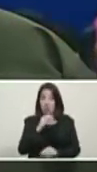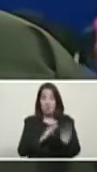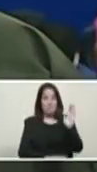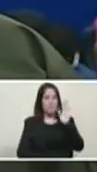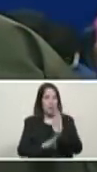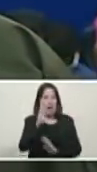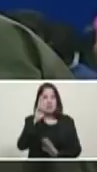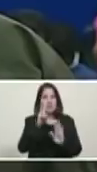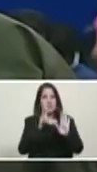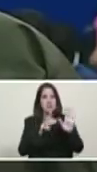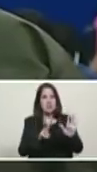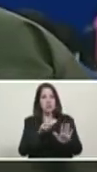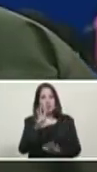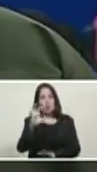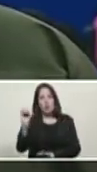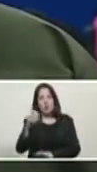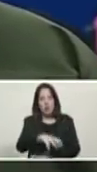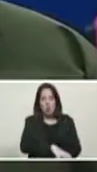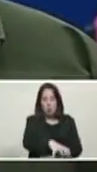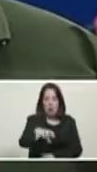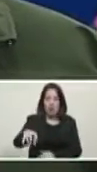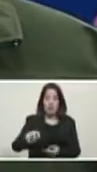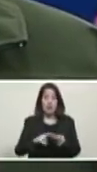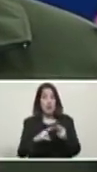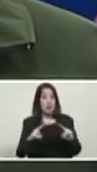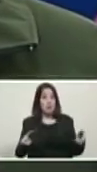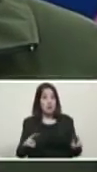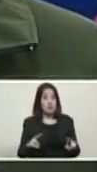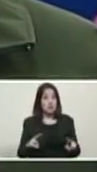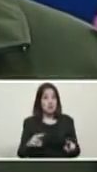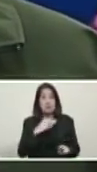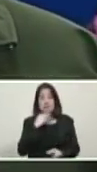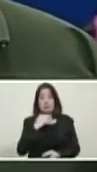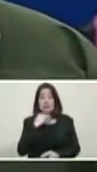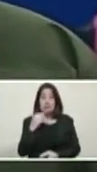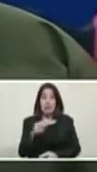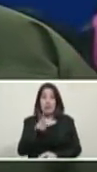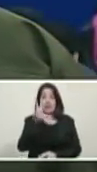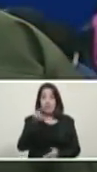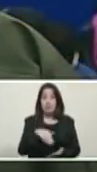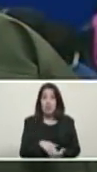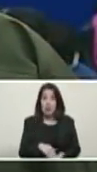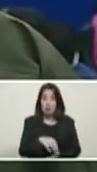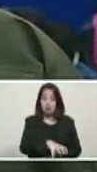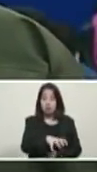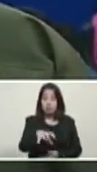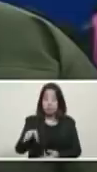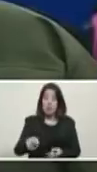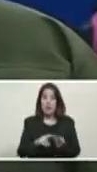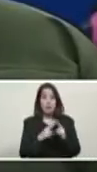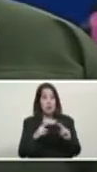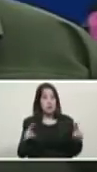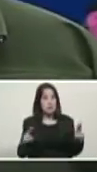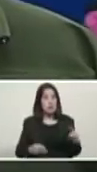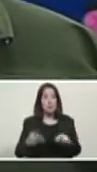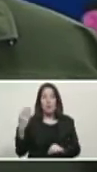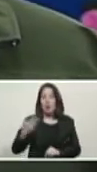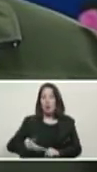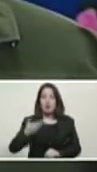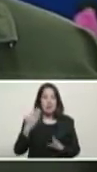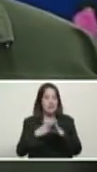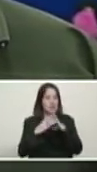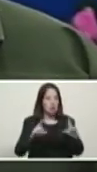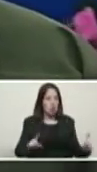750 cuadras de paz más para completar los casi 3.000 cuadrantes de paz es importante que en todos esos espacios